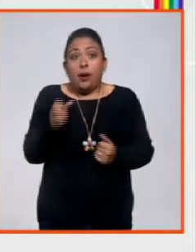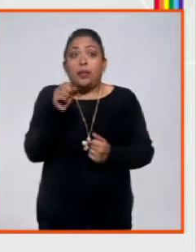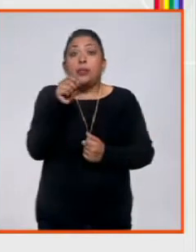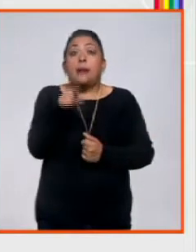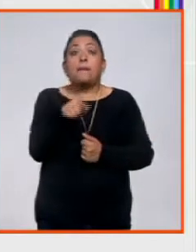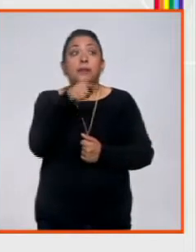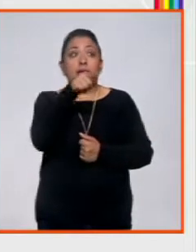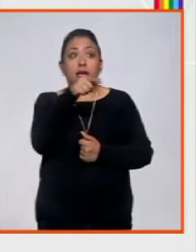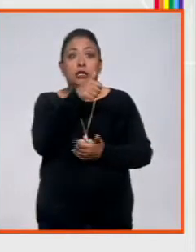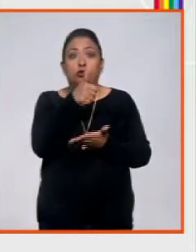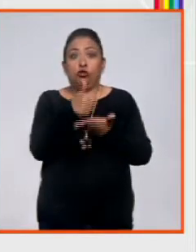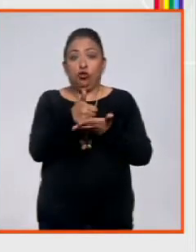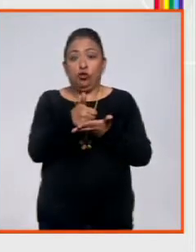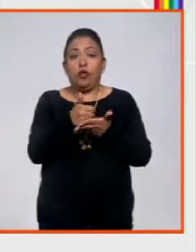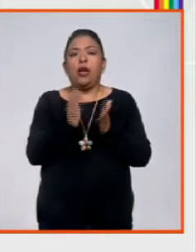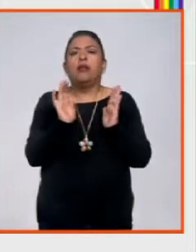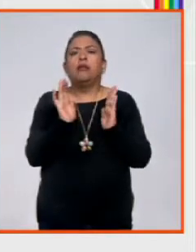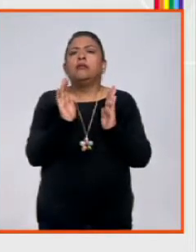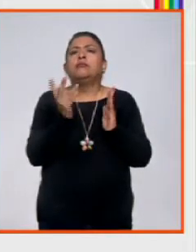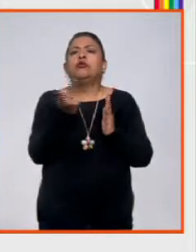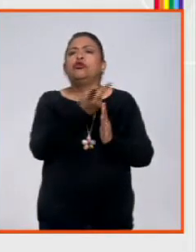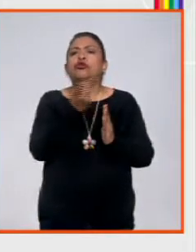lo es esta ciudad que nos mencionas a que se deben ambas